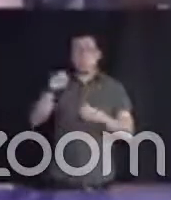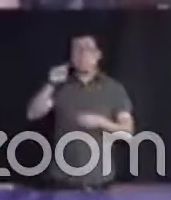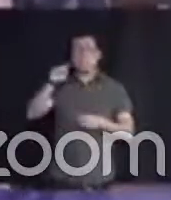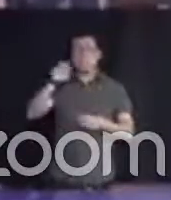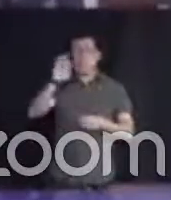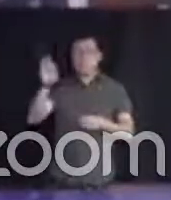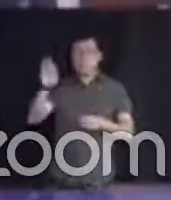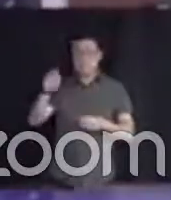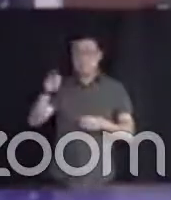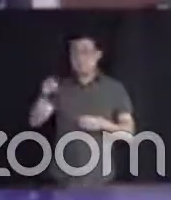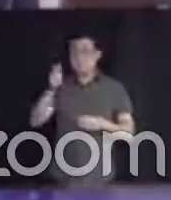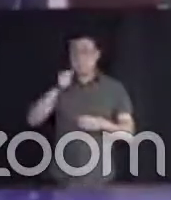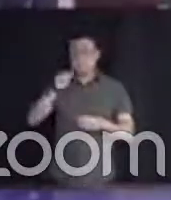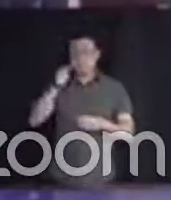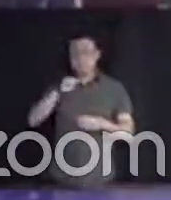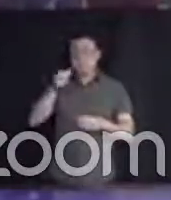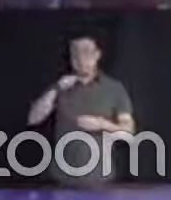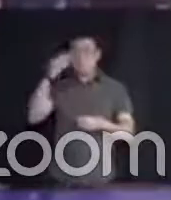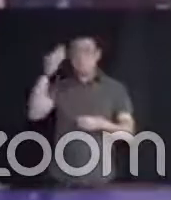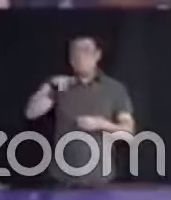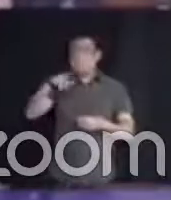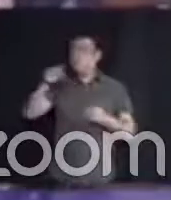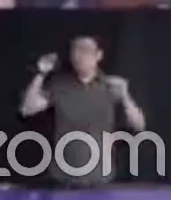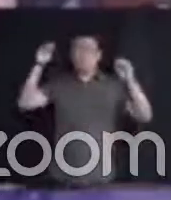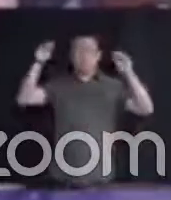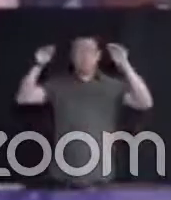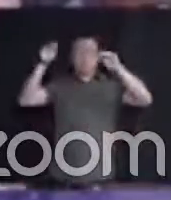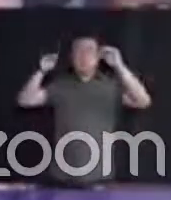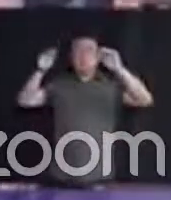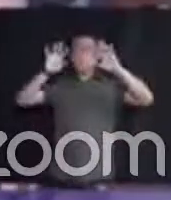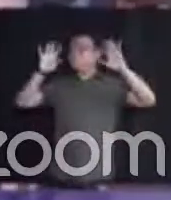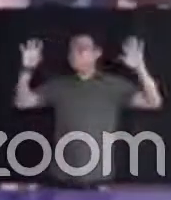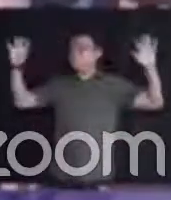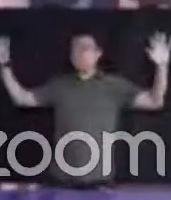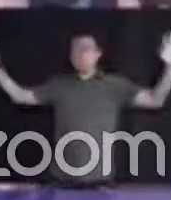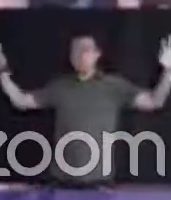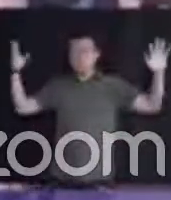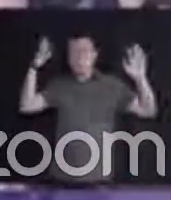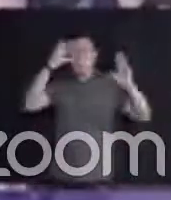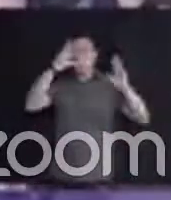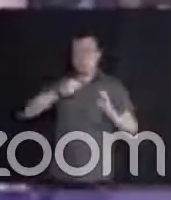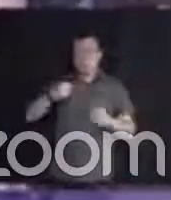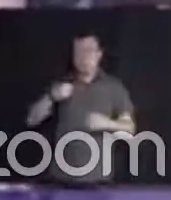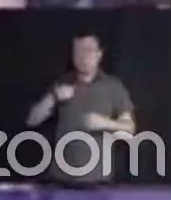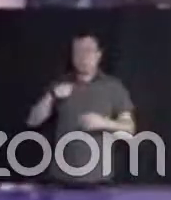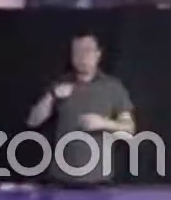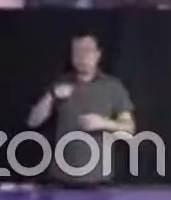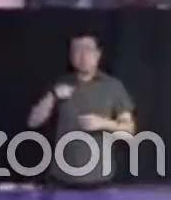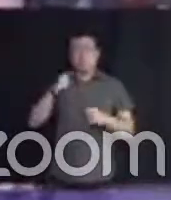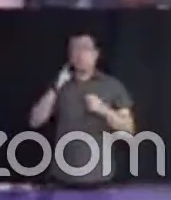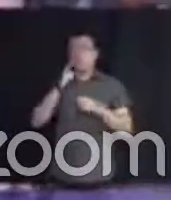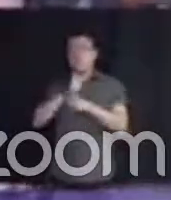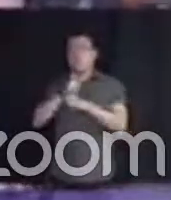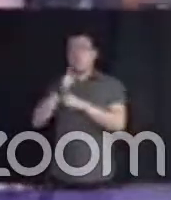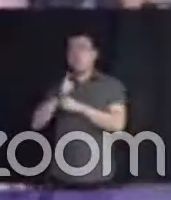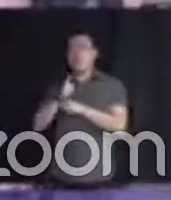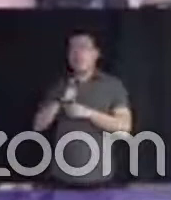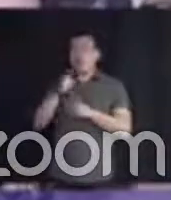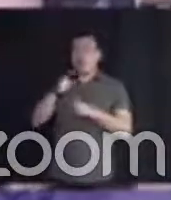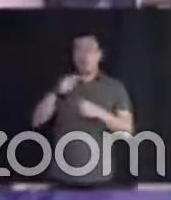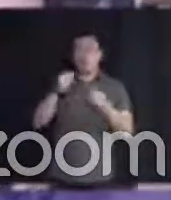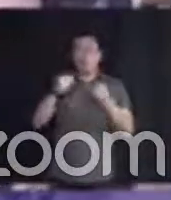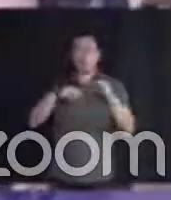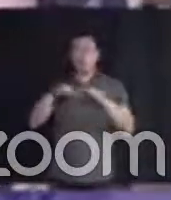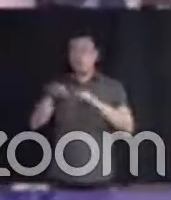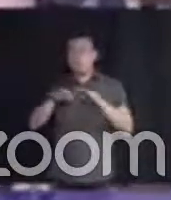mejor. Esto que vieron aquí montado, lo vimos cómo lo estaban montando, y le digo, ¿qué friega hacer esto? Y aquí